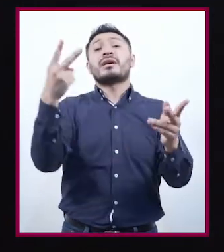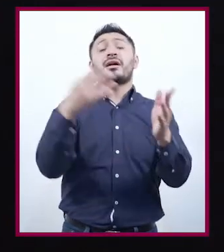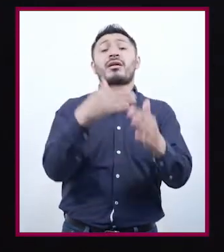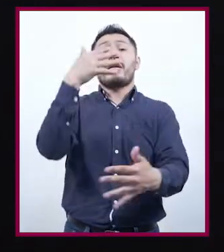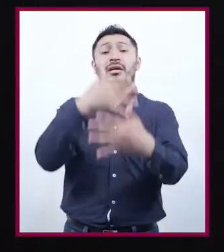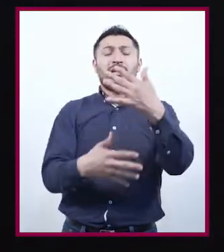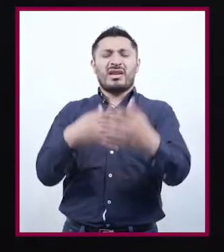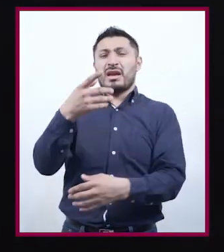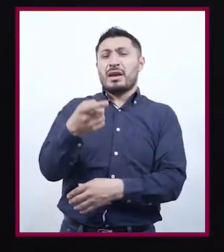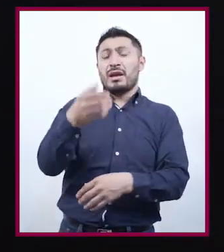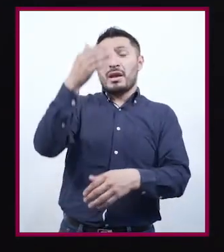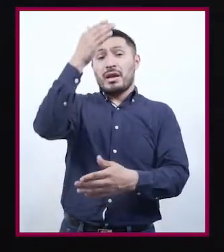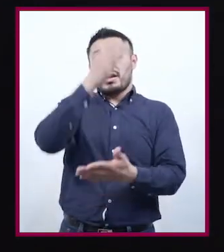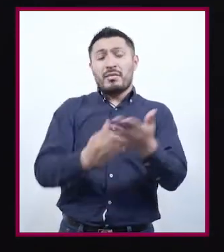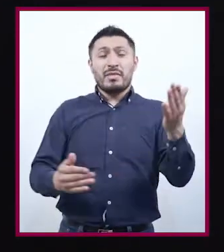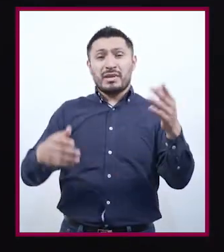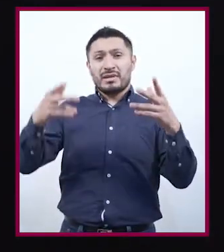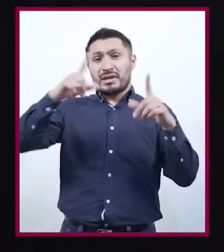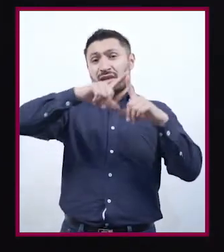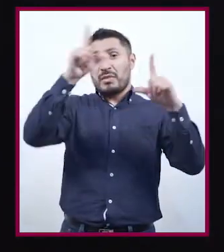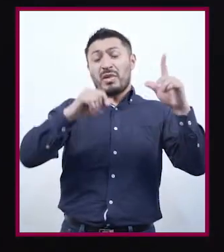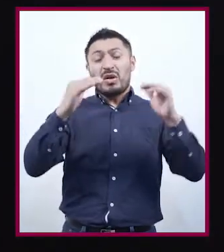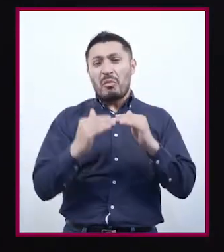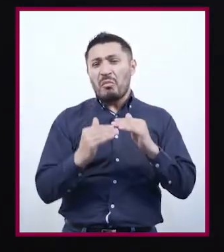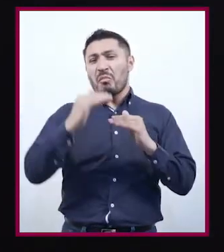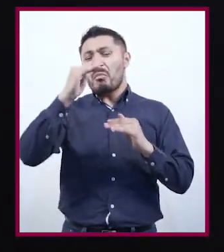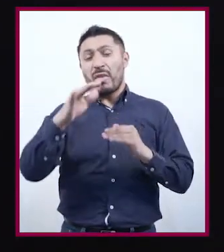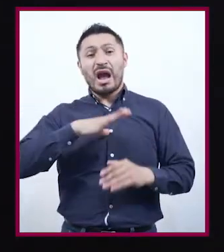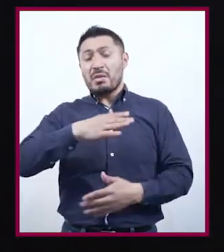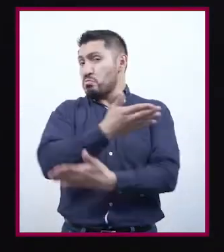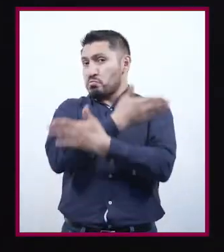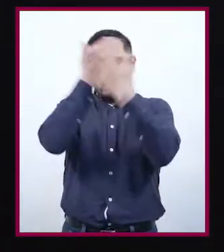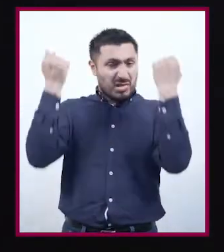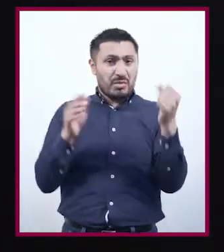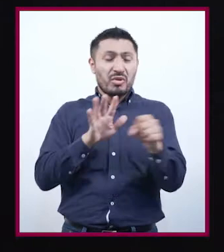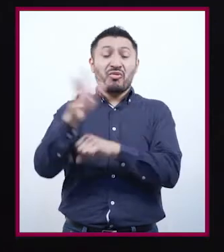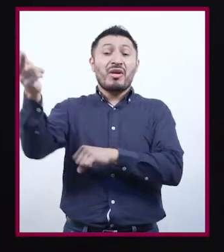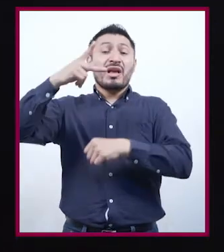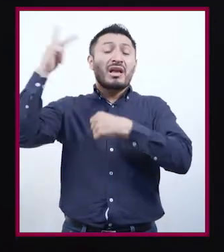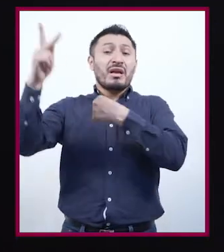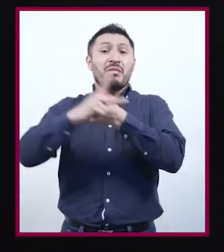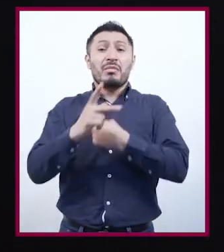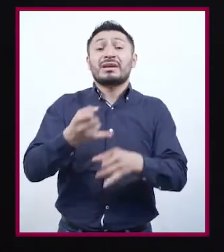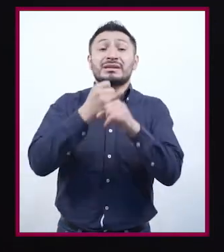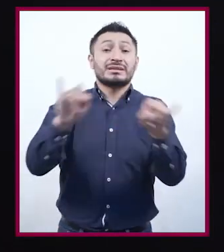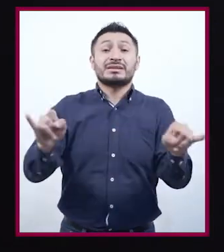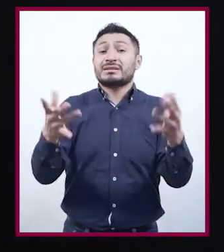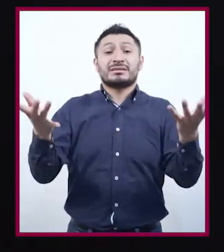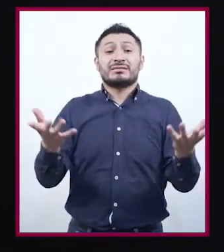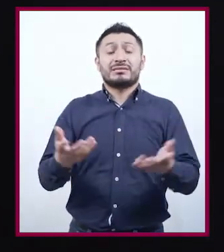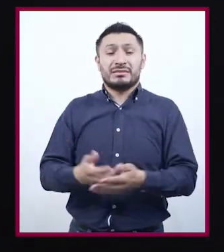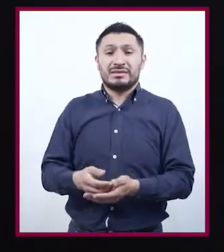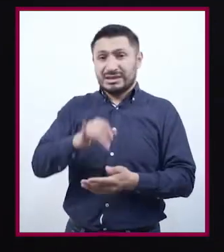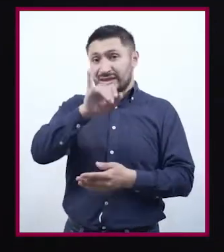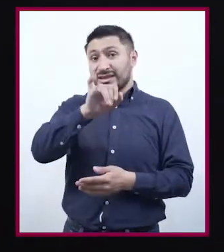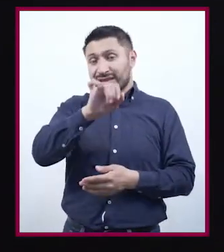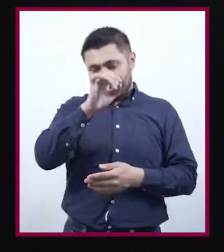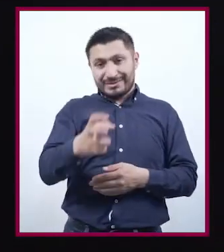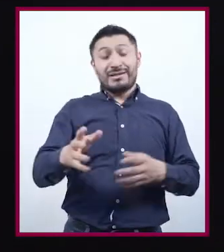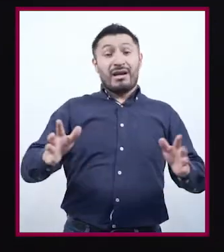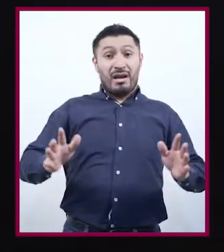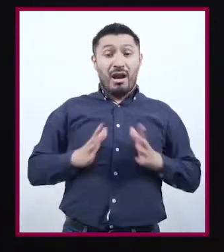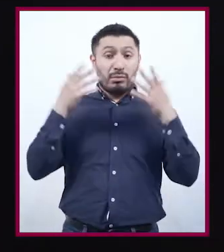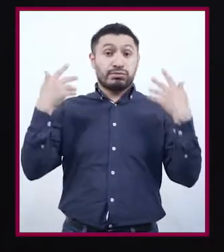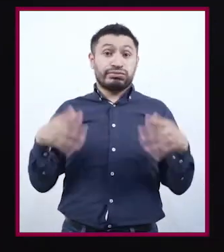encuesta de 2015, un poquito más de la mitad de las y los mexicanos no sabemos de qué país nos independizamos.